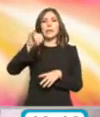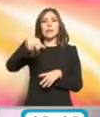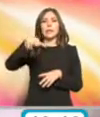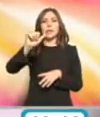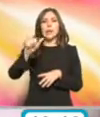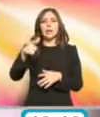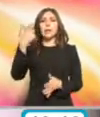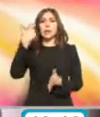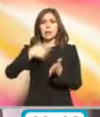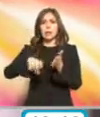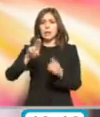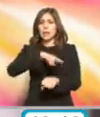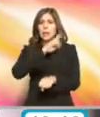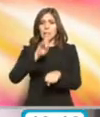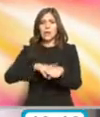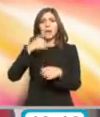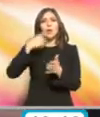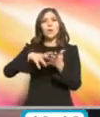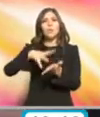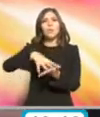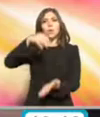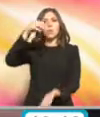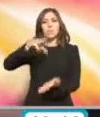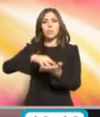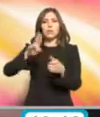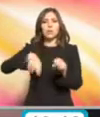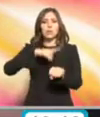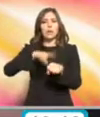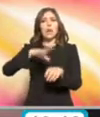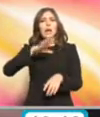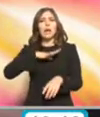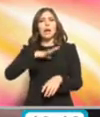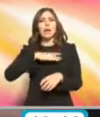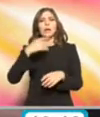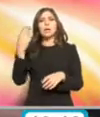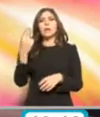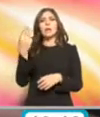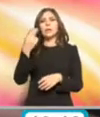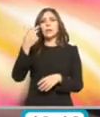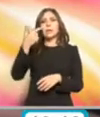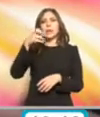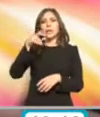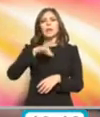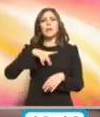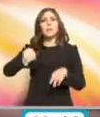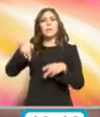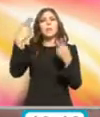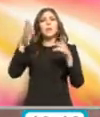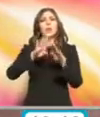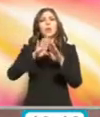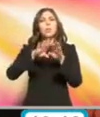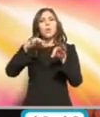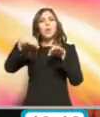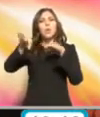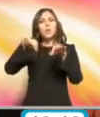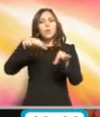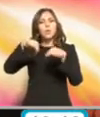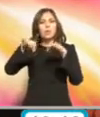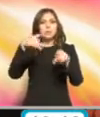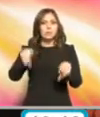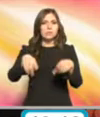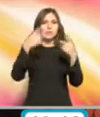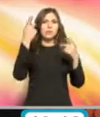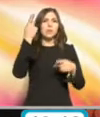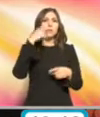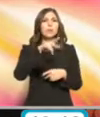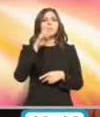lado, se compra natural? natural, en polvo. En polvo. Hay una grenetina que la venden en hojas que sería ideal, pero la verdad es que... ¿En hojas? Sí, en hojas,